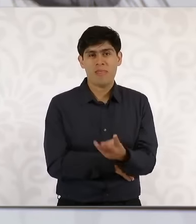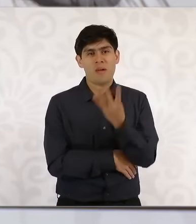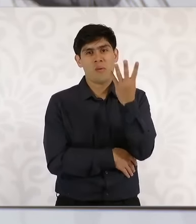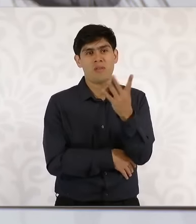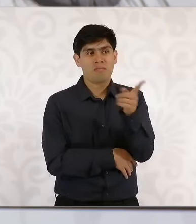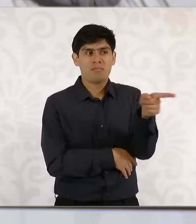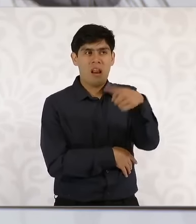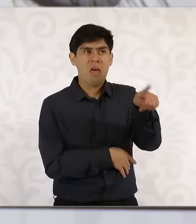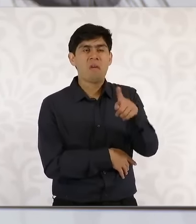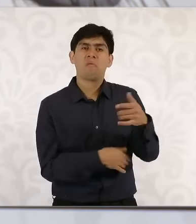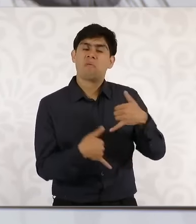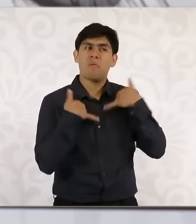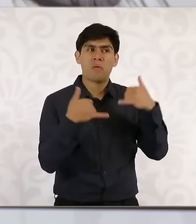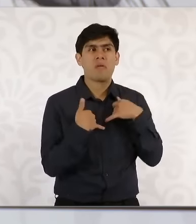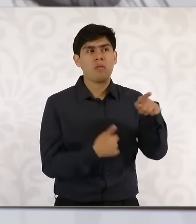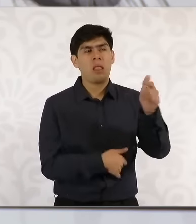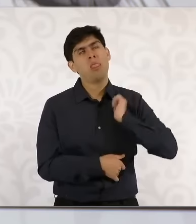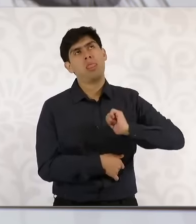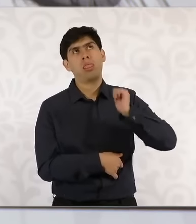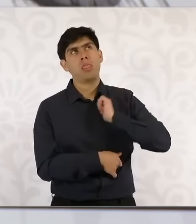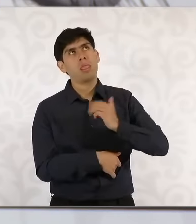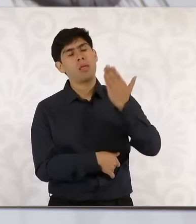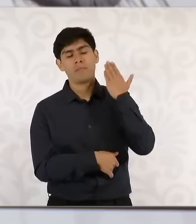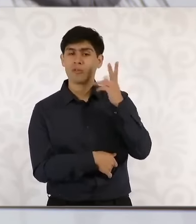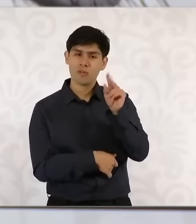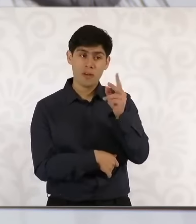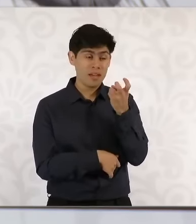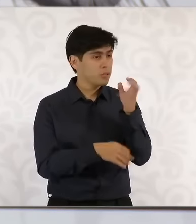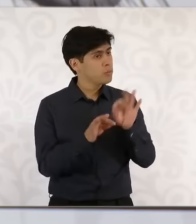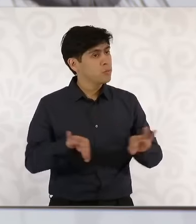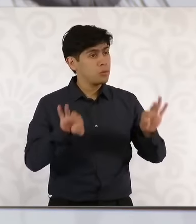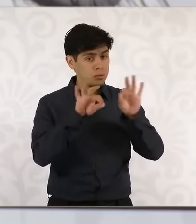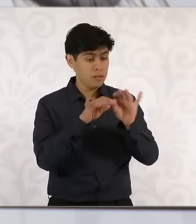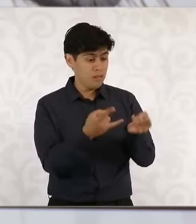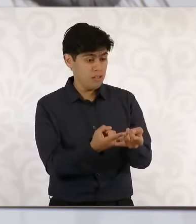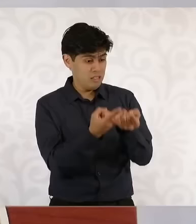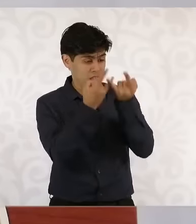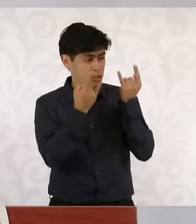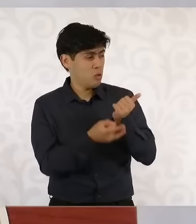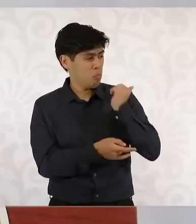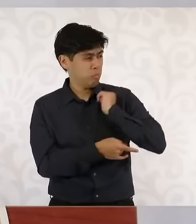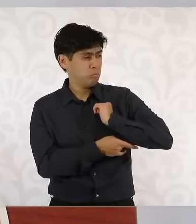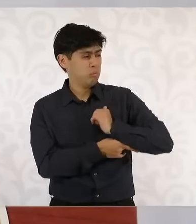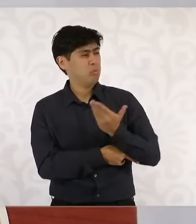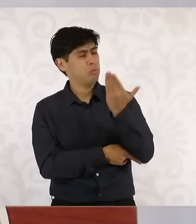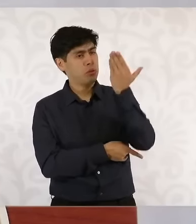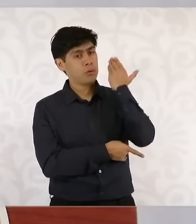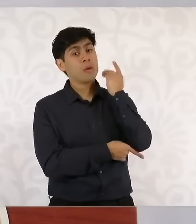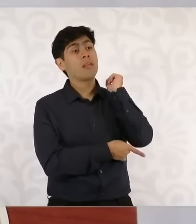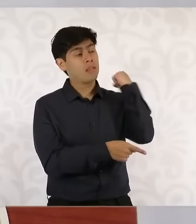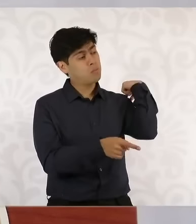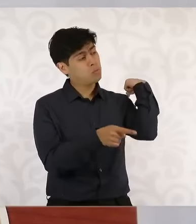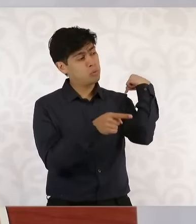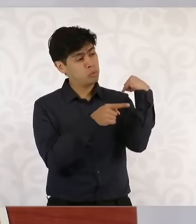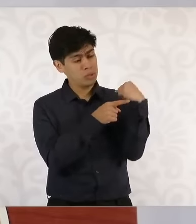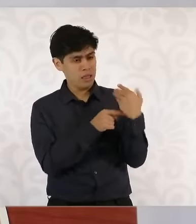Entonces hay que estar recordando la historia de México, la historia y la historia reciente. ¿Cómo fue